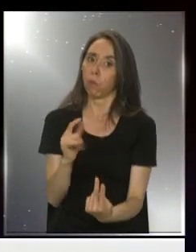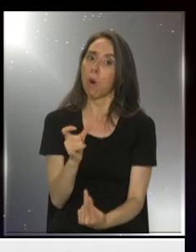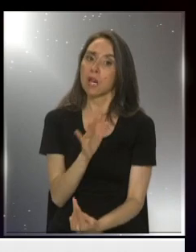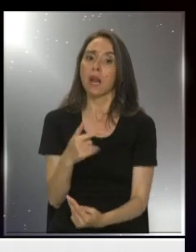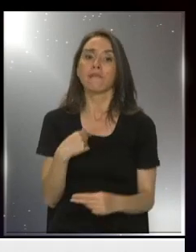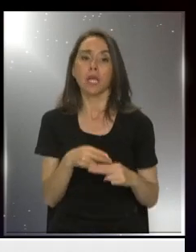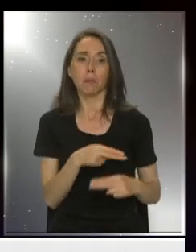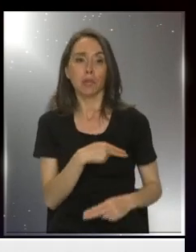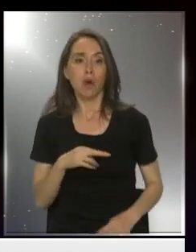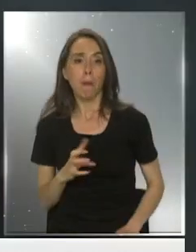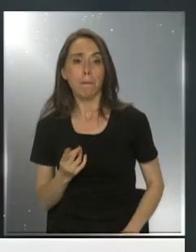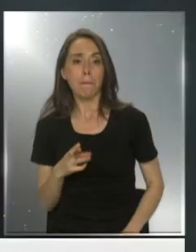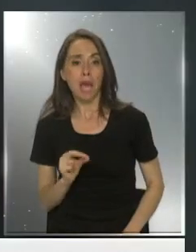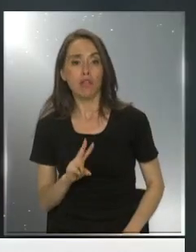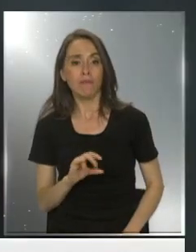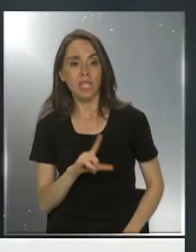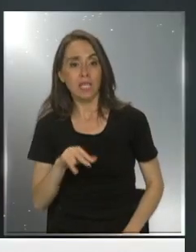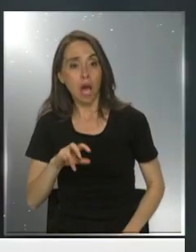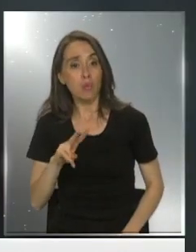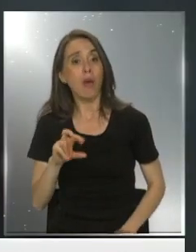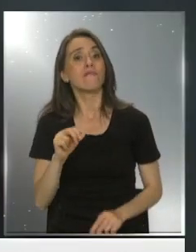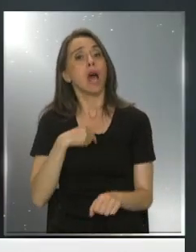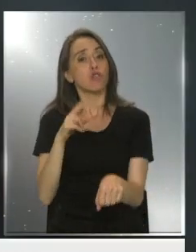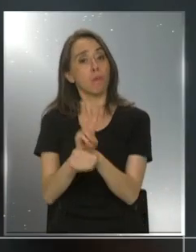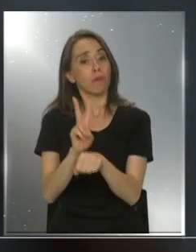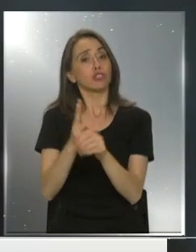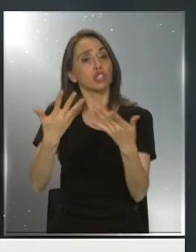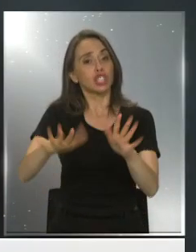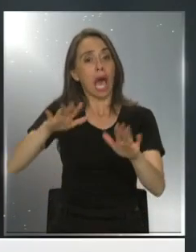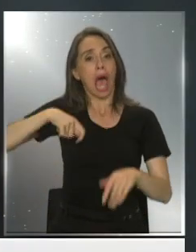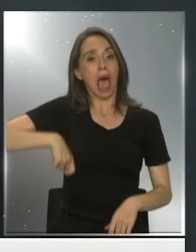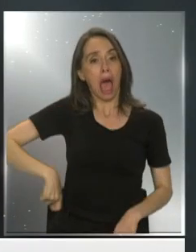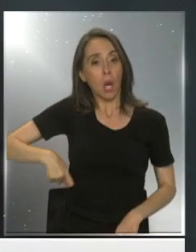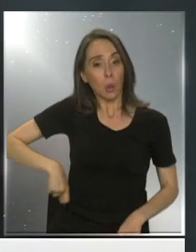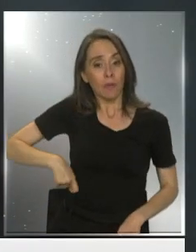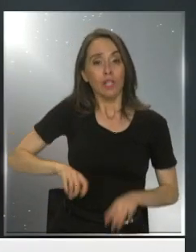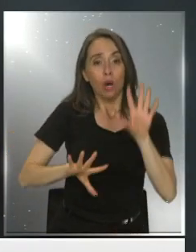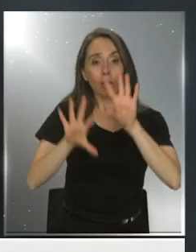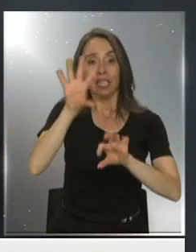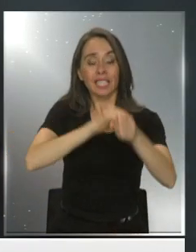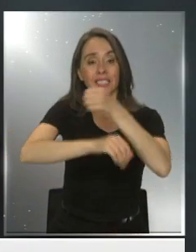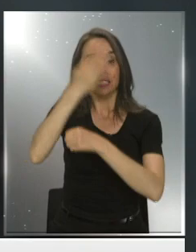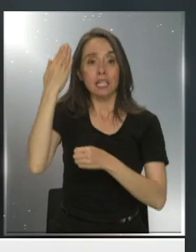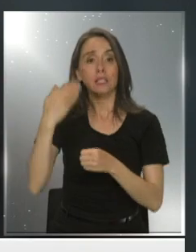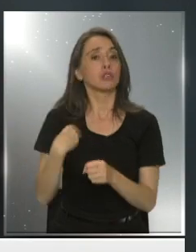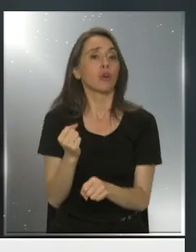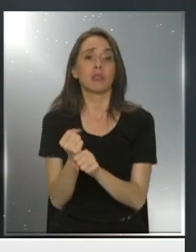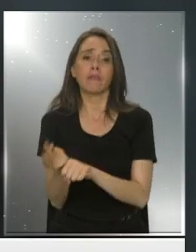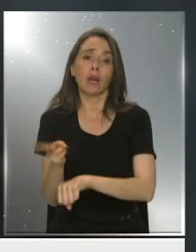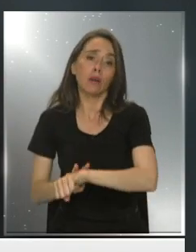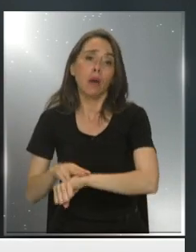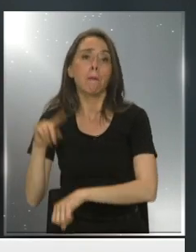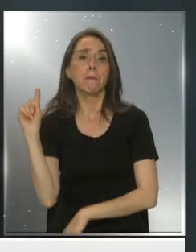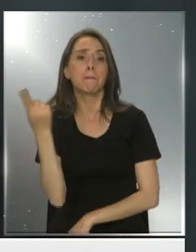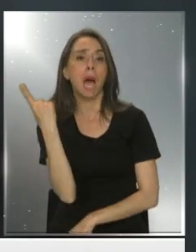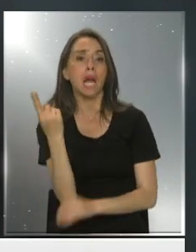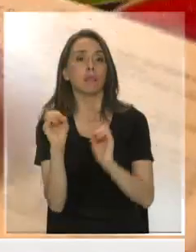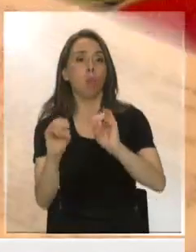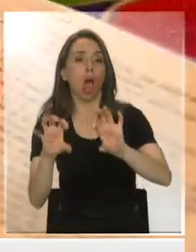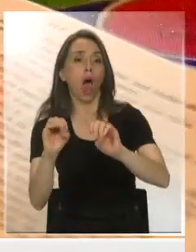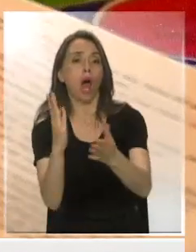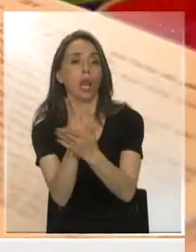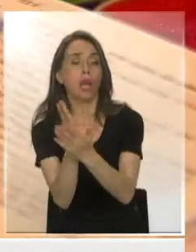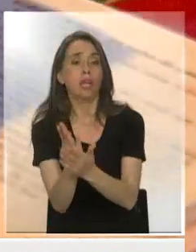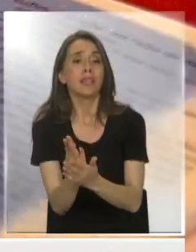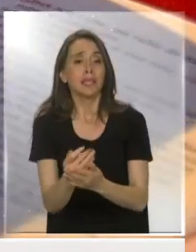Mi nombre es Pedro Villanueva, soy profesor jubilado y hace 15 años hago clases particulares porque